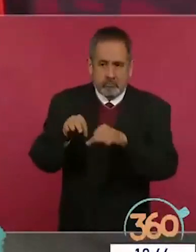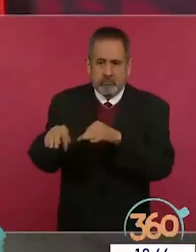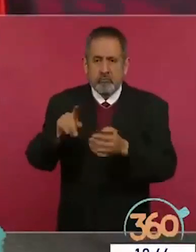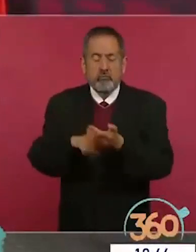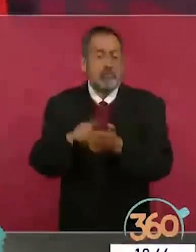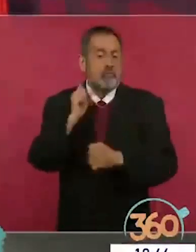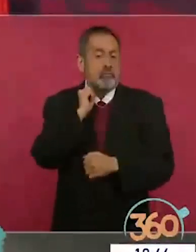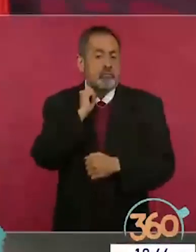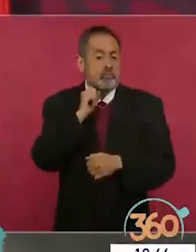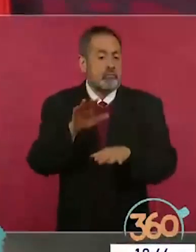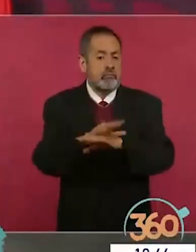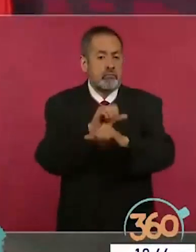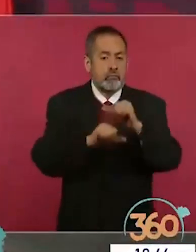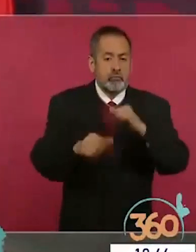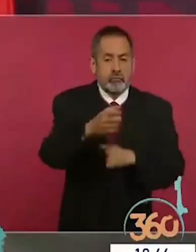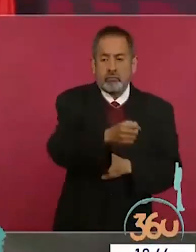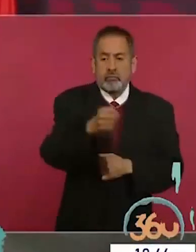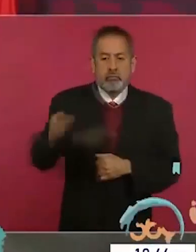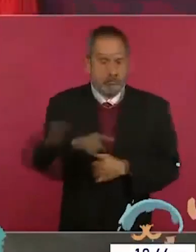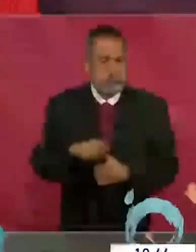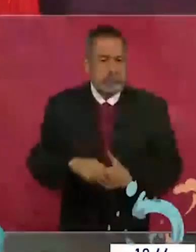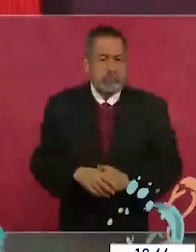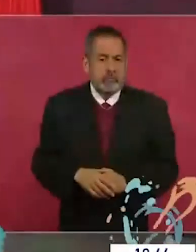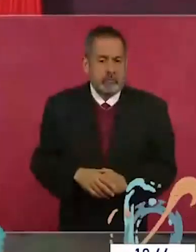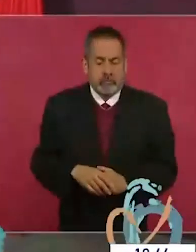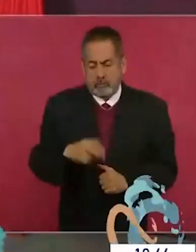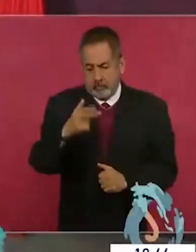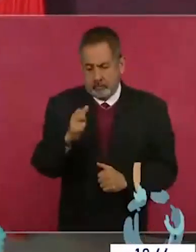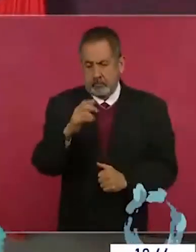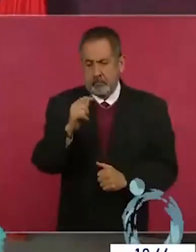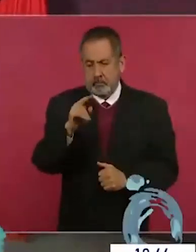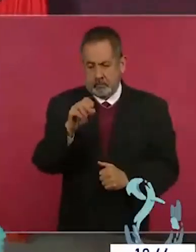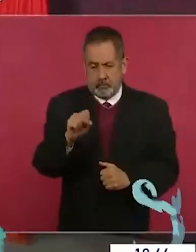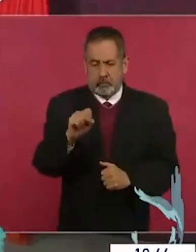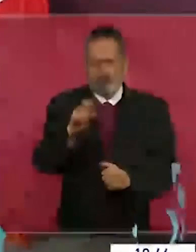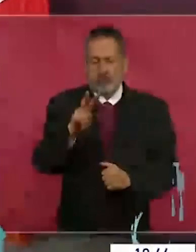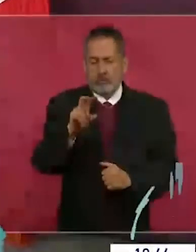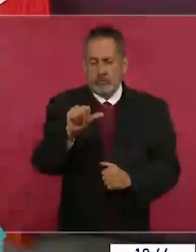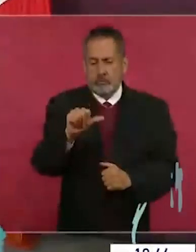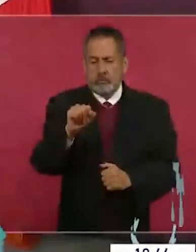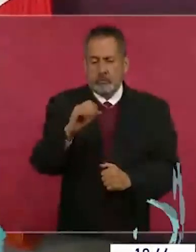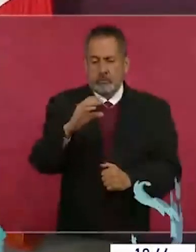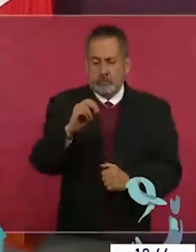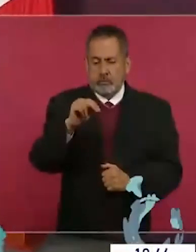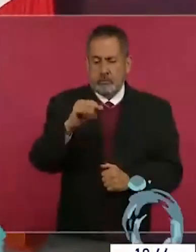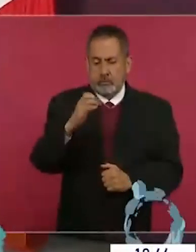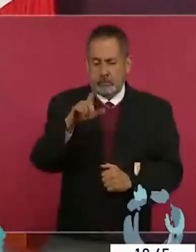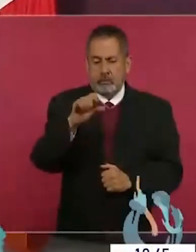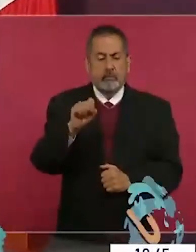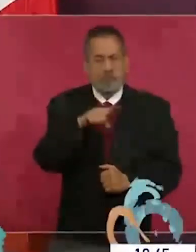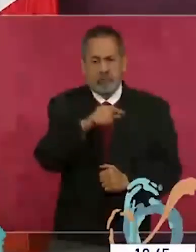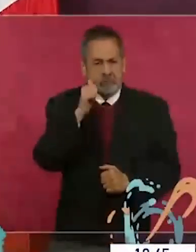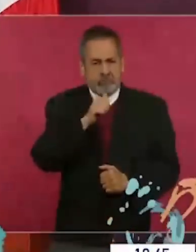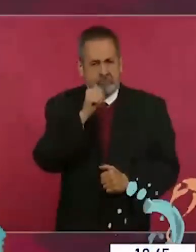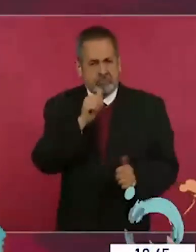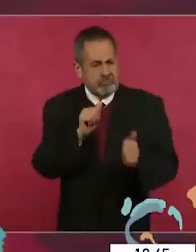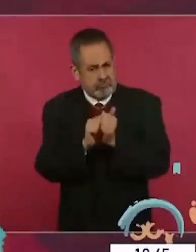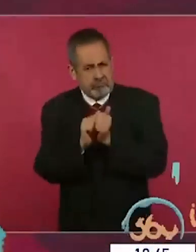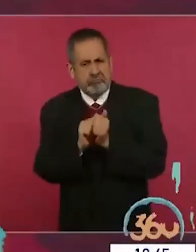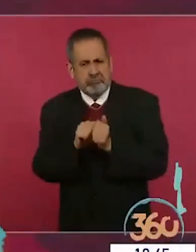senador, Héctor Vasconcelos. Héctor Vasconcelos siempre ha estado con